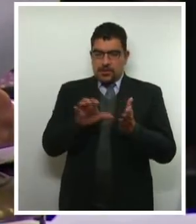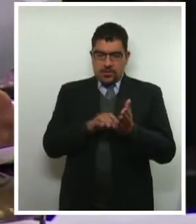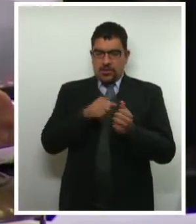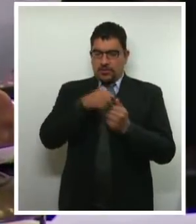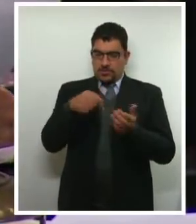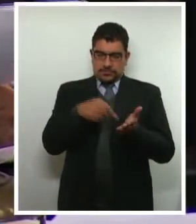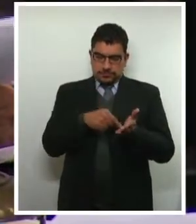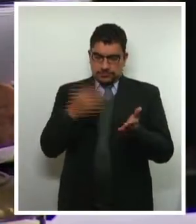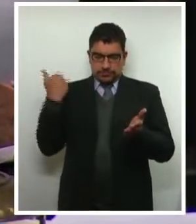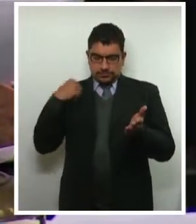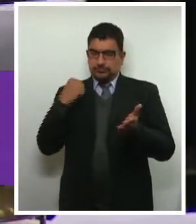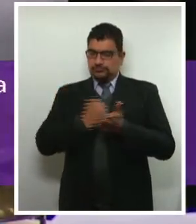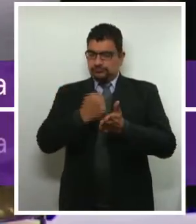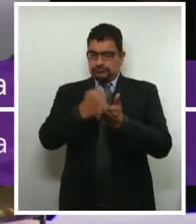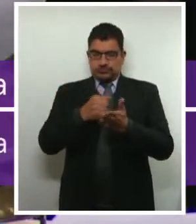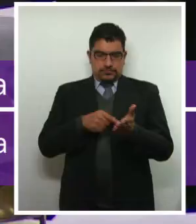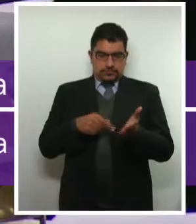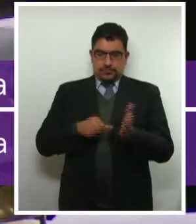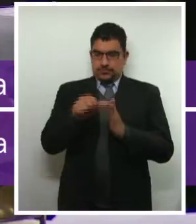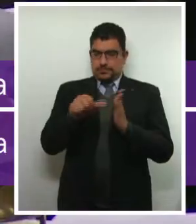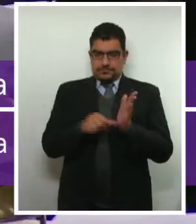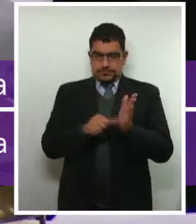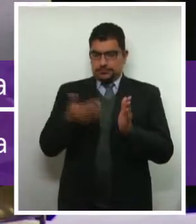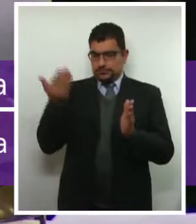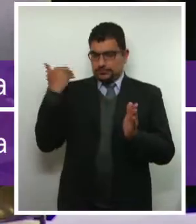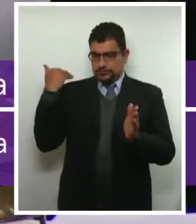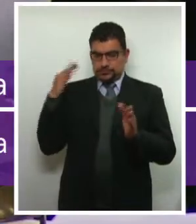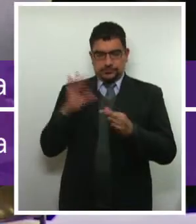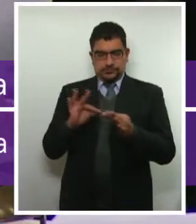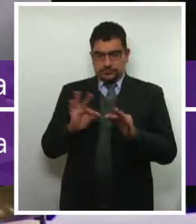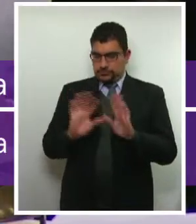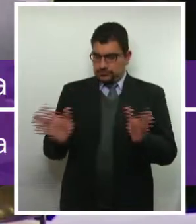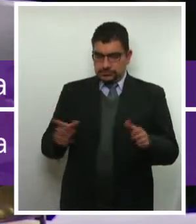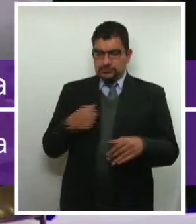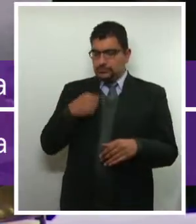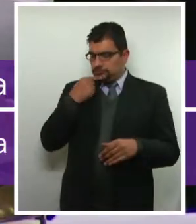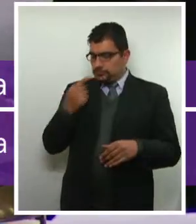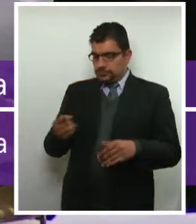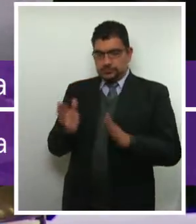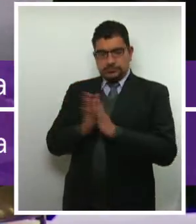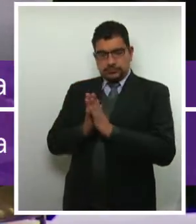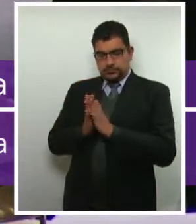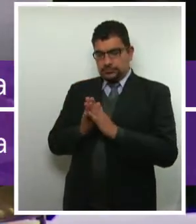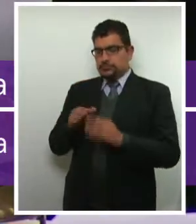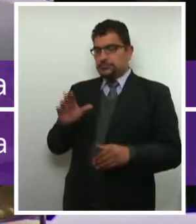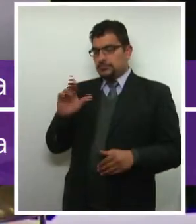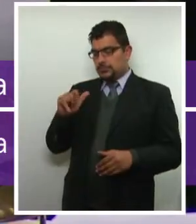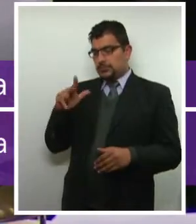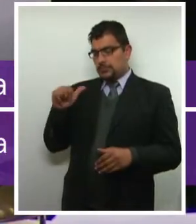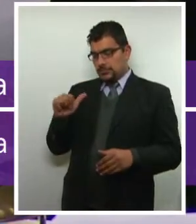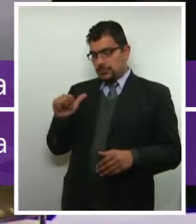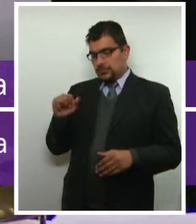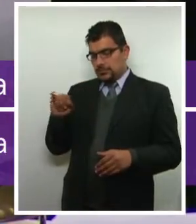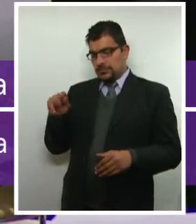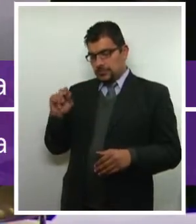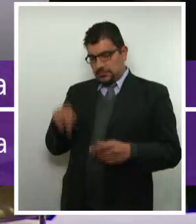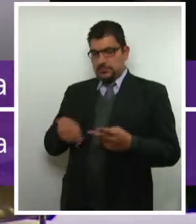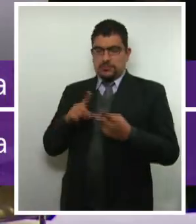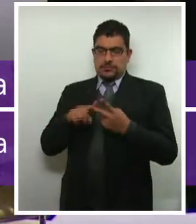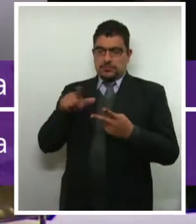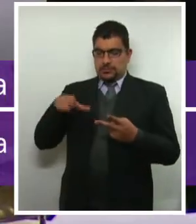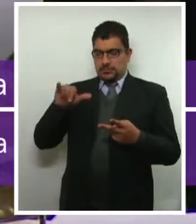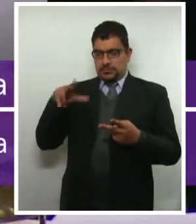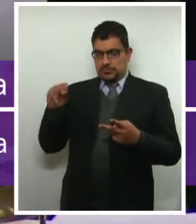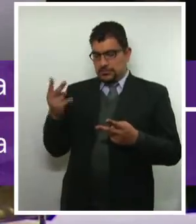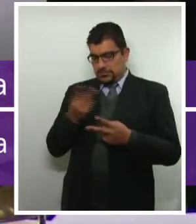Constitución que ya se aprobó, los artículos anteriores. Yo le pido a Clara Hussitman, al diputado